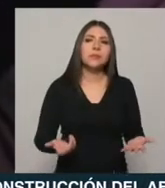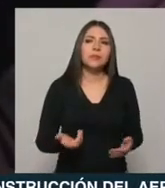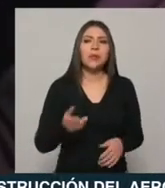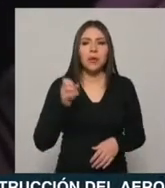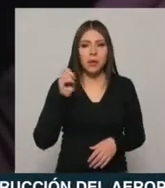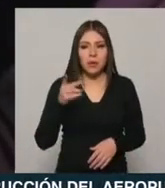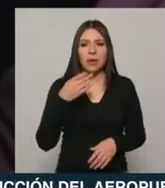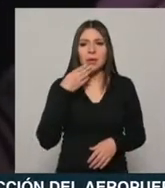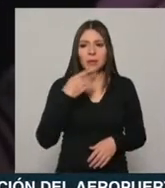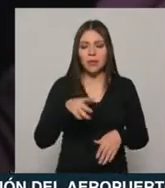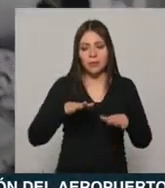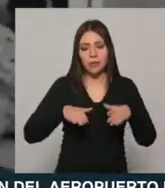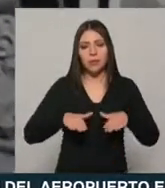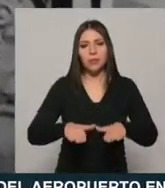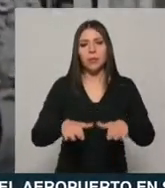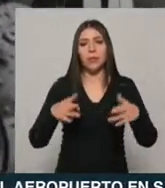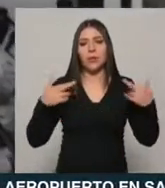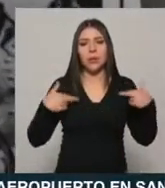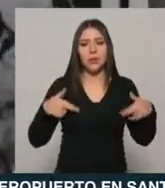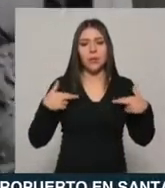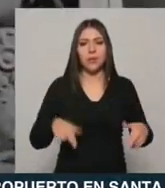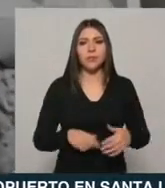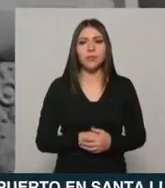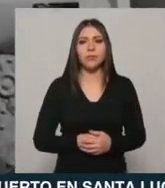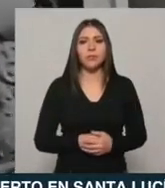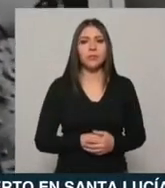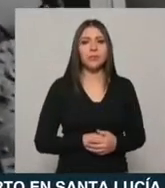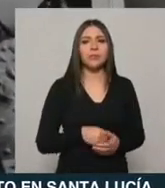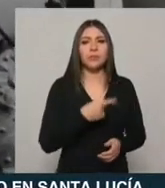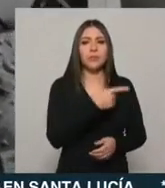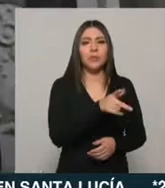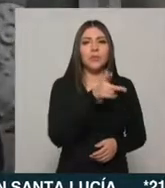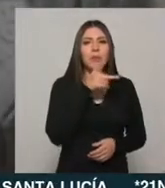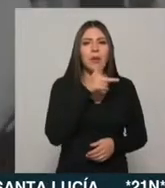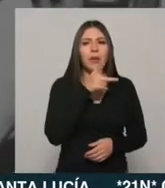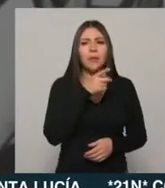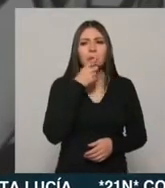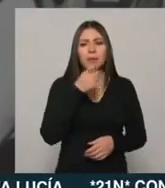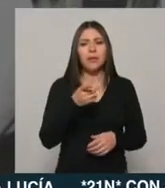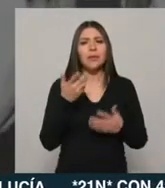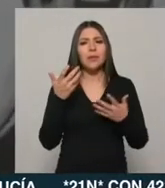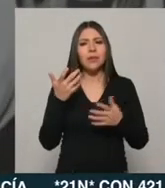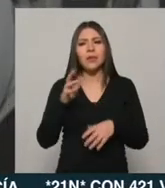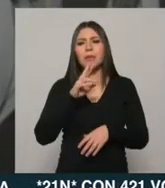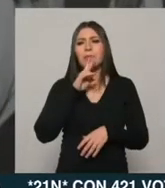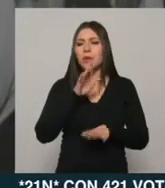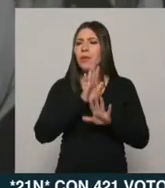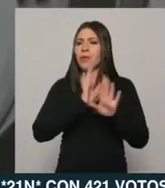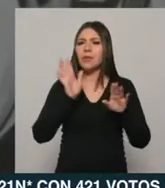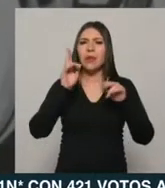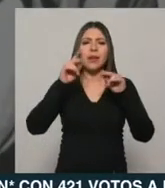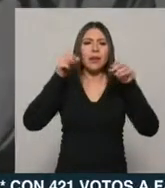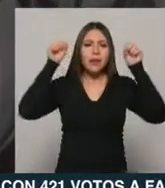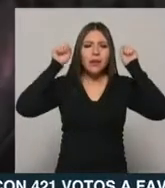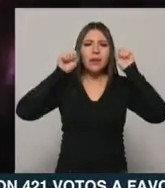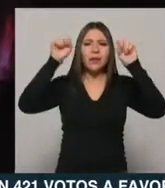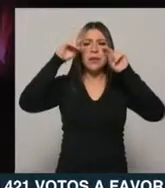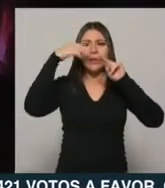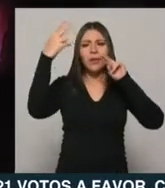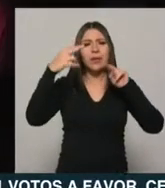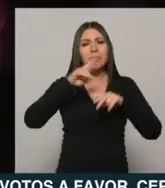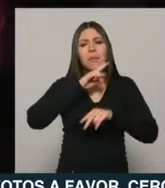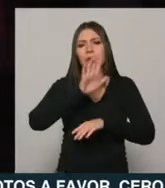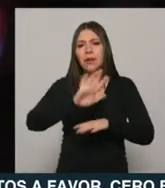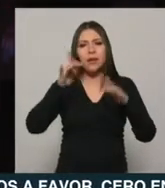señor, se la voy a hacer. Su padre la alentó a dejar el trapecio por miedo a que perdiera la vida, por lo que